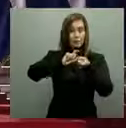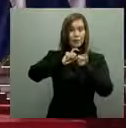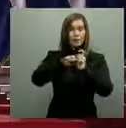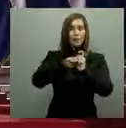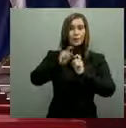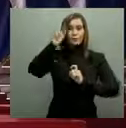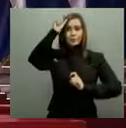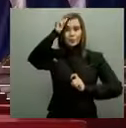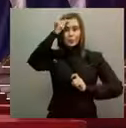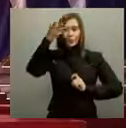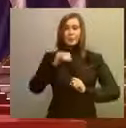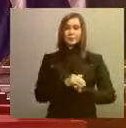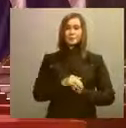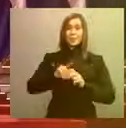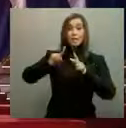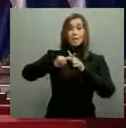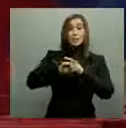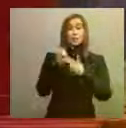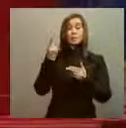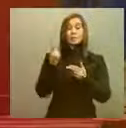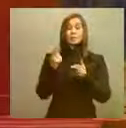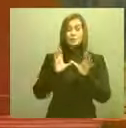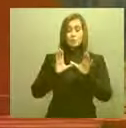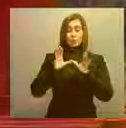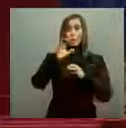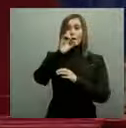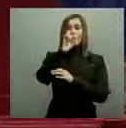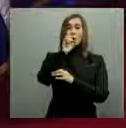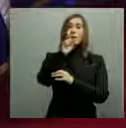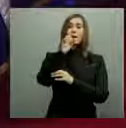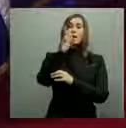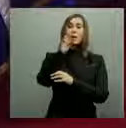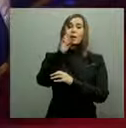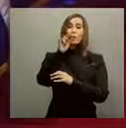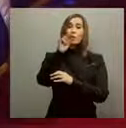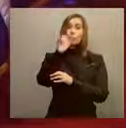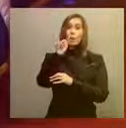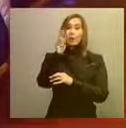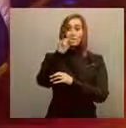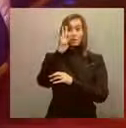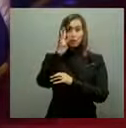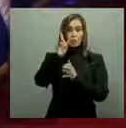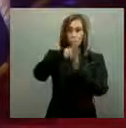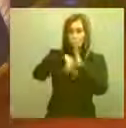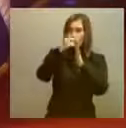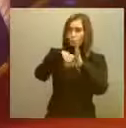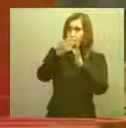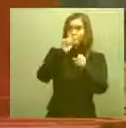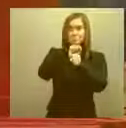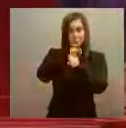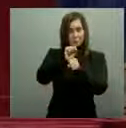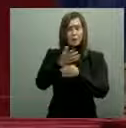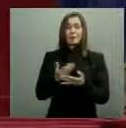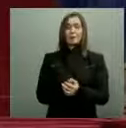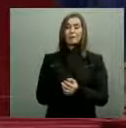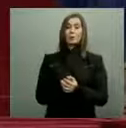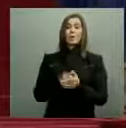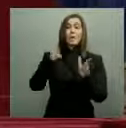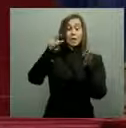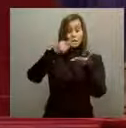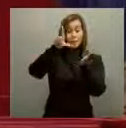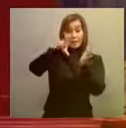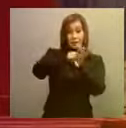Ya empezamos con el despacho 24 horas en aduanas y también hace 10 días se aprobó la ley Burocracia Cero, Gobierno Eficiente,